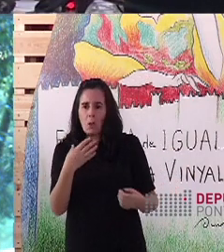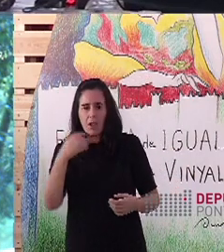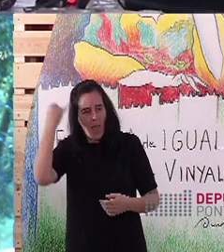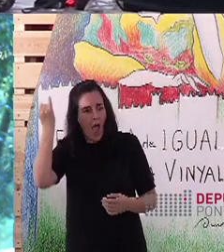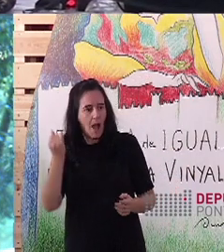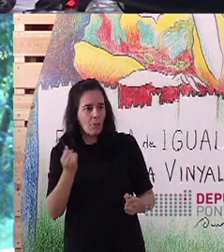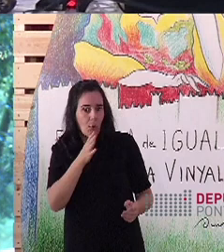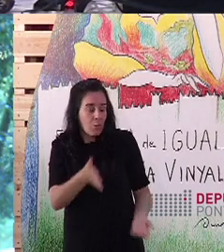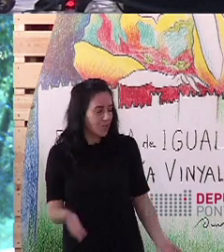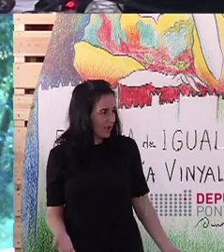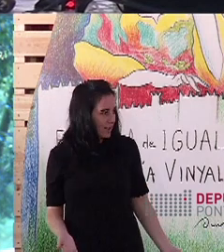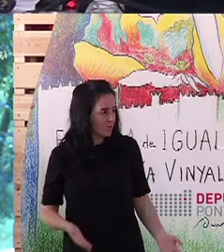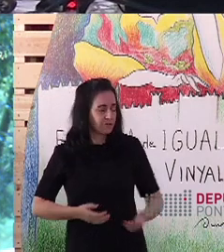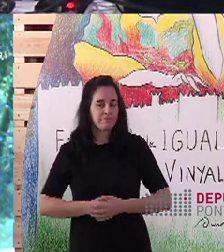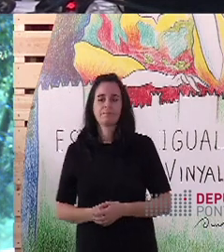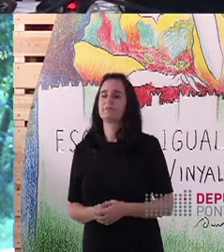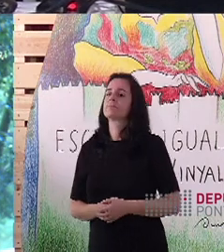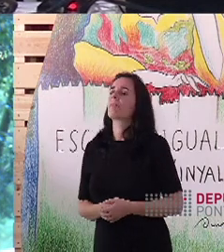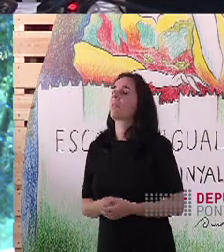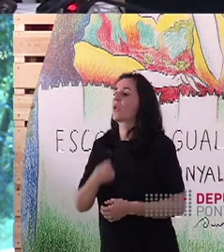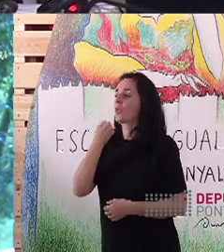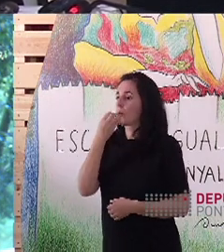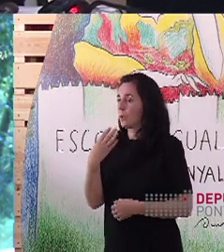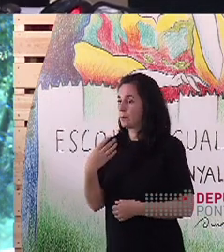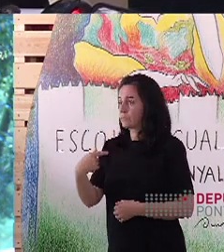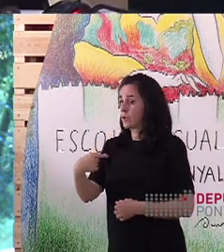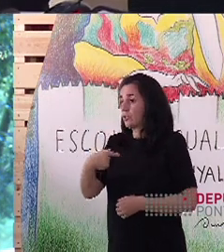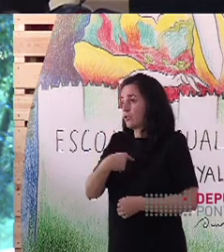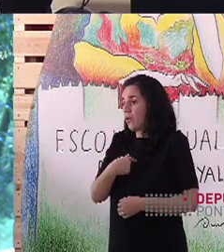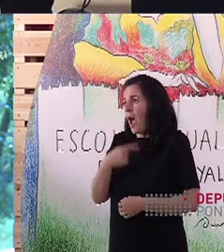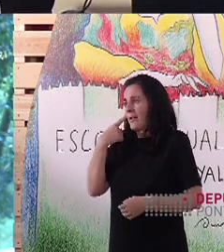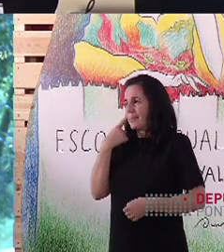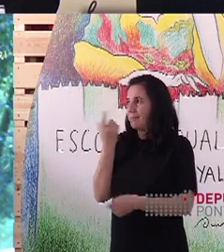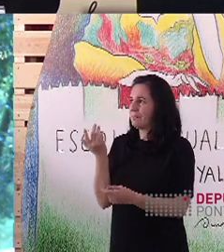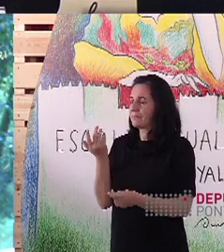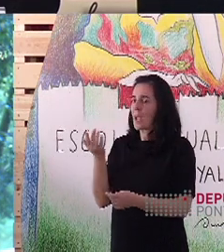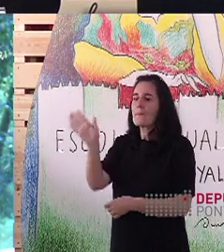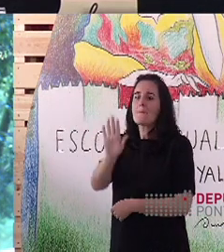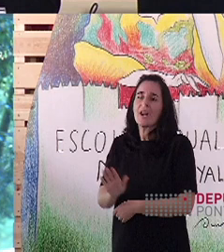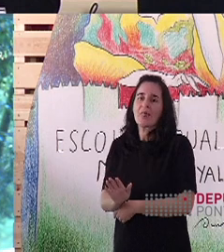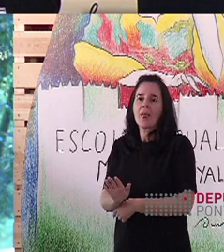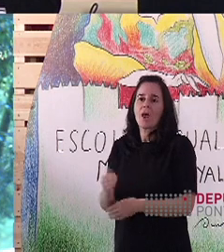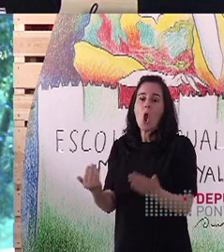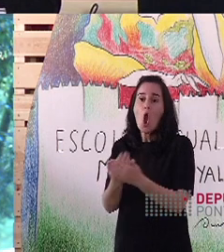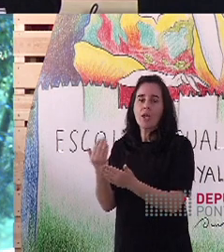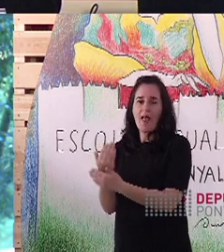Bueno, yo, vamos a ver, da la impresión de que estas